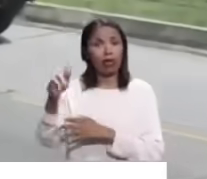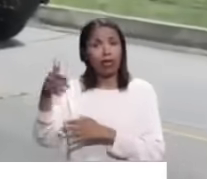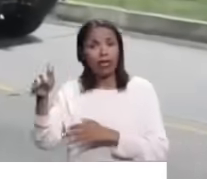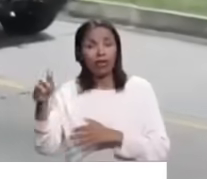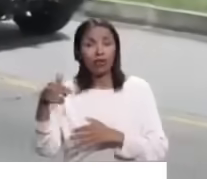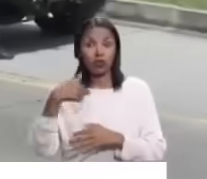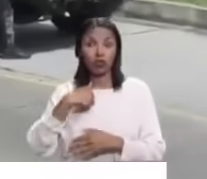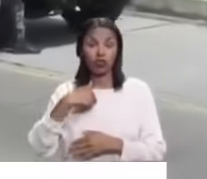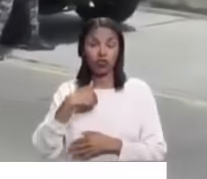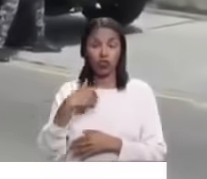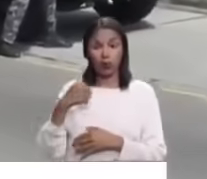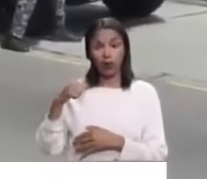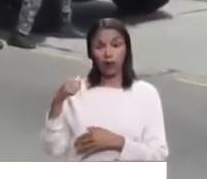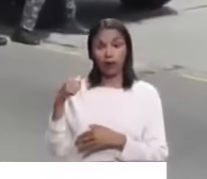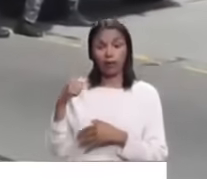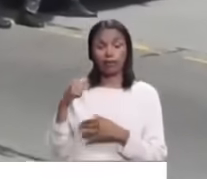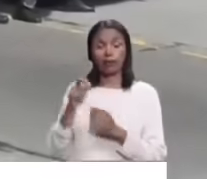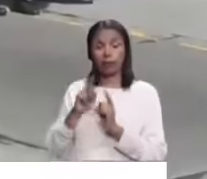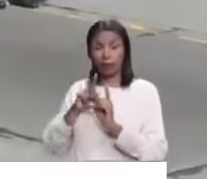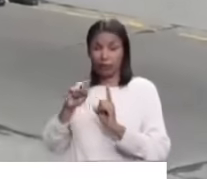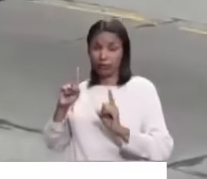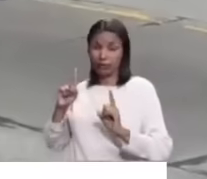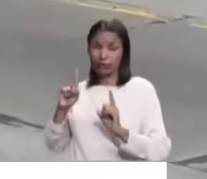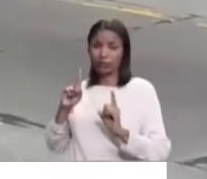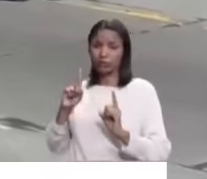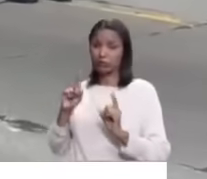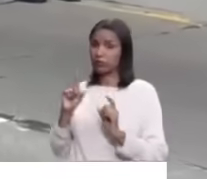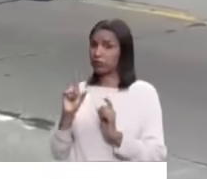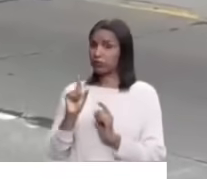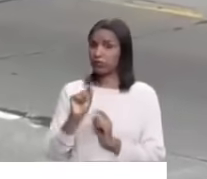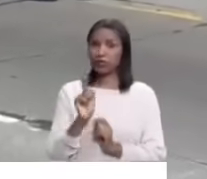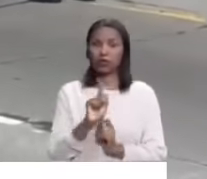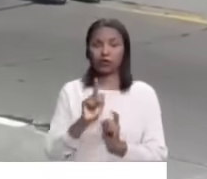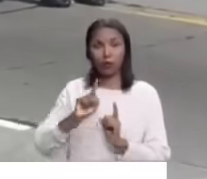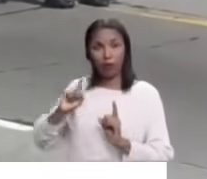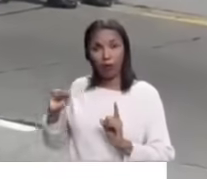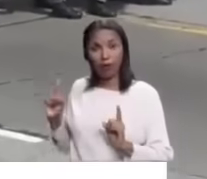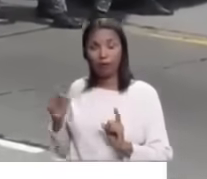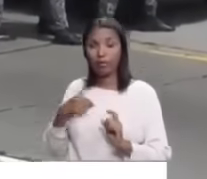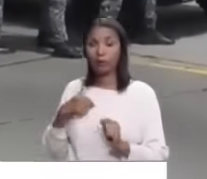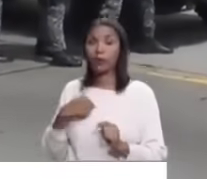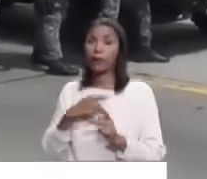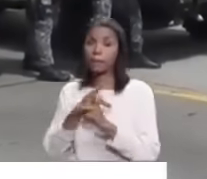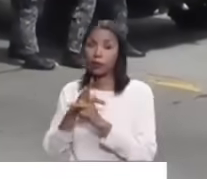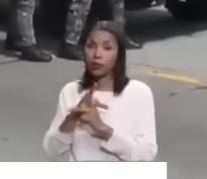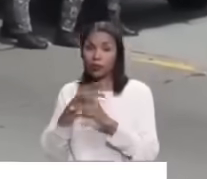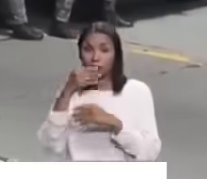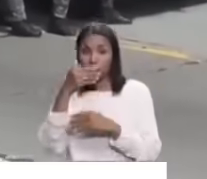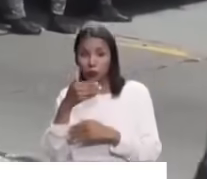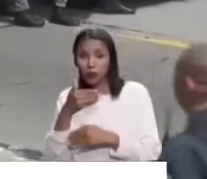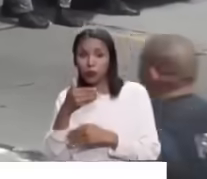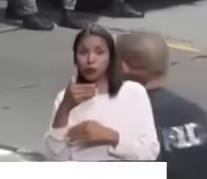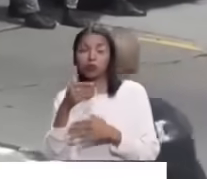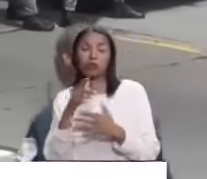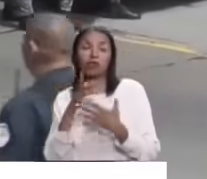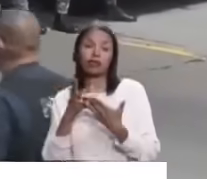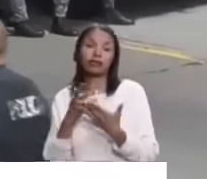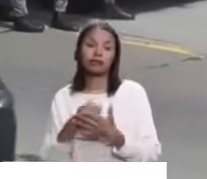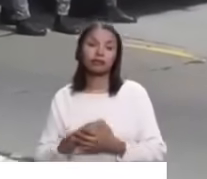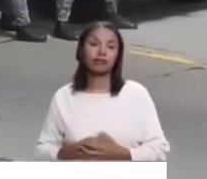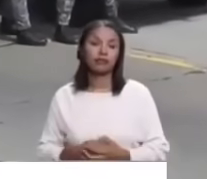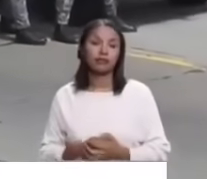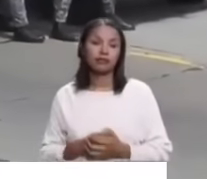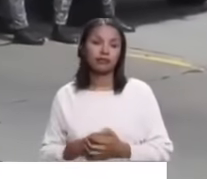pero en un punto seguro, porque por lo general en estos momentos uno se cubre con los vehículos que están en el área y por sobre